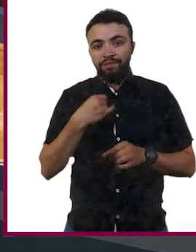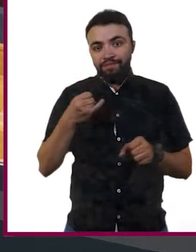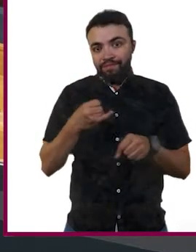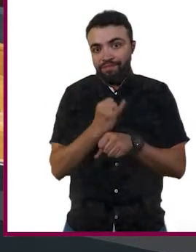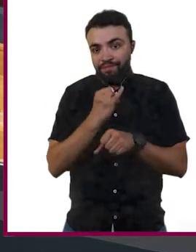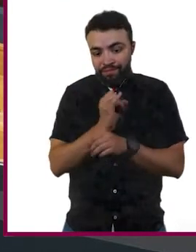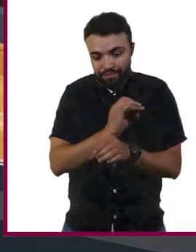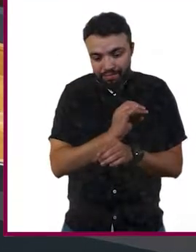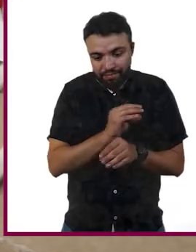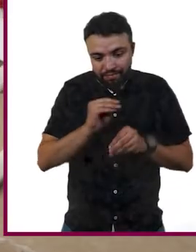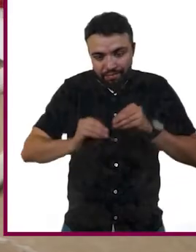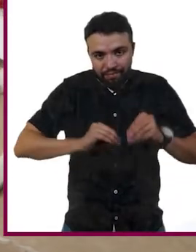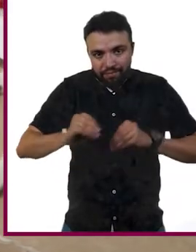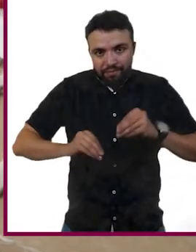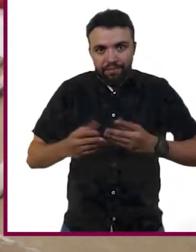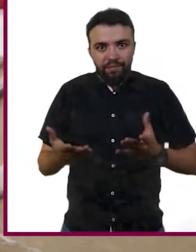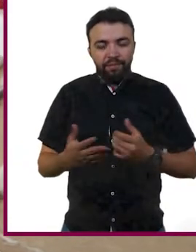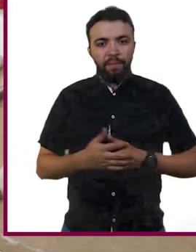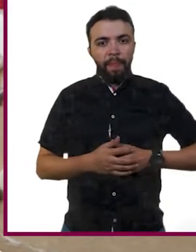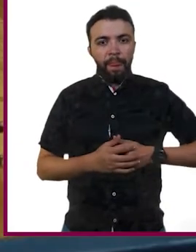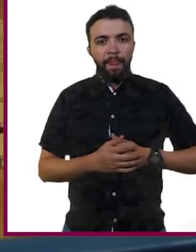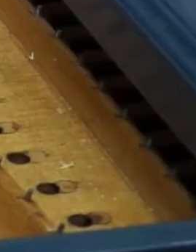instrumentos.